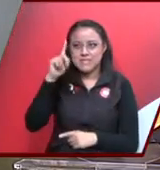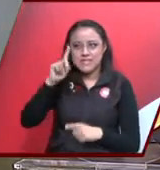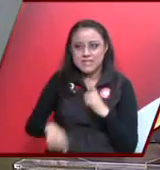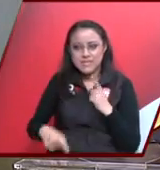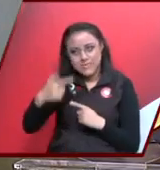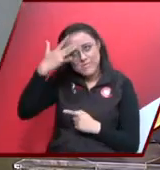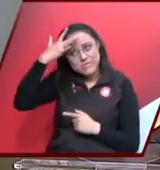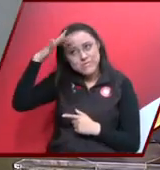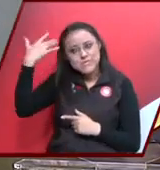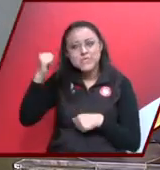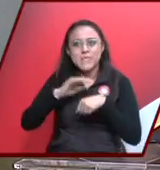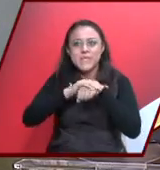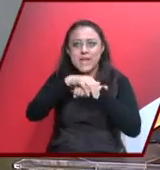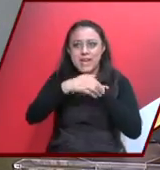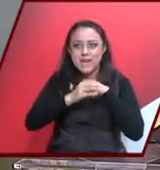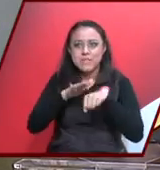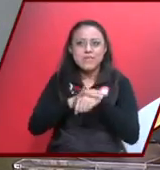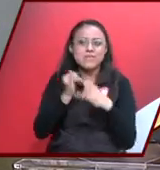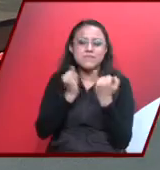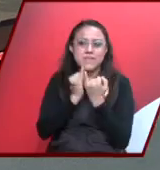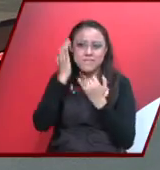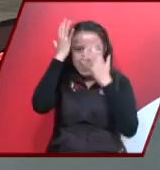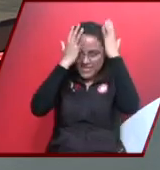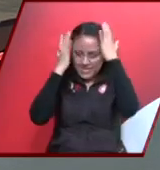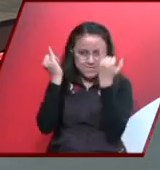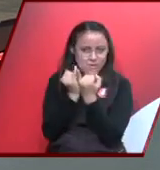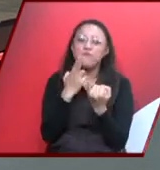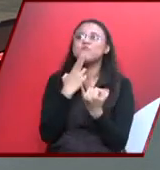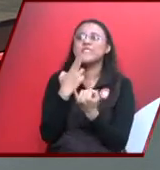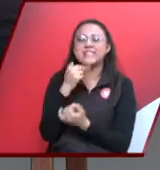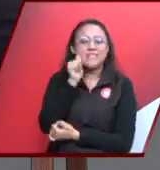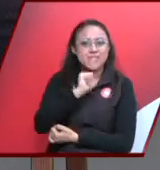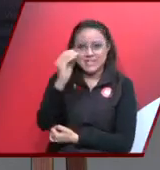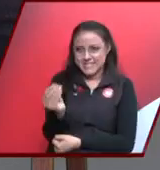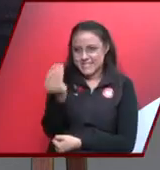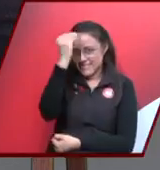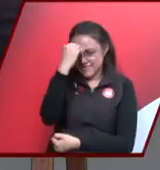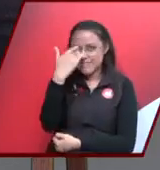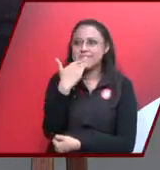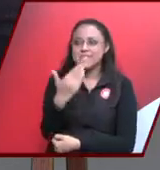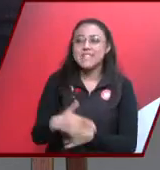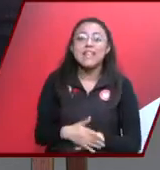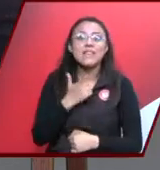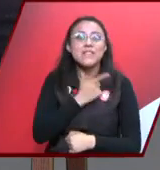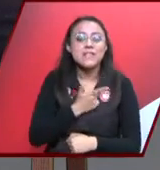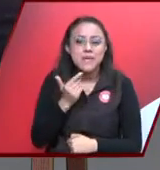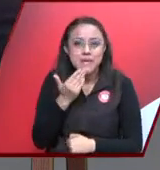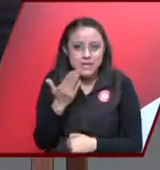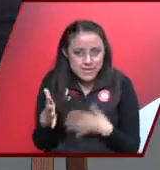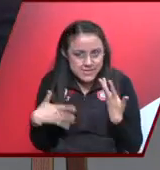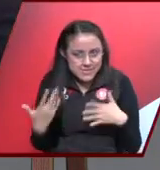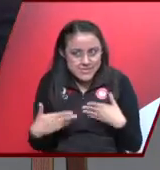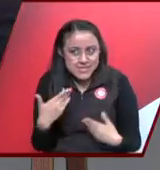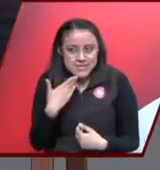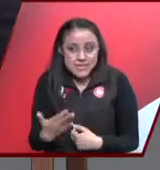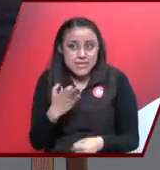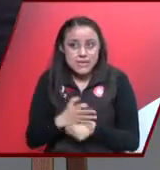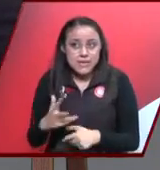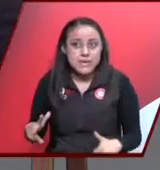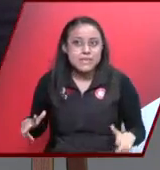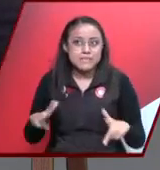quito y me quedo calvo, entonces siempre me lo pongo. Hasta sí, para sí, bañármelo. Ahora tenemos una cita a las 10 de la noche por Azteca 7, lo va a gozar, lo va a disfrutar. Es una de esas peleas que